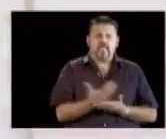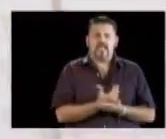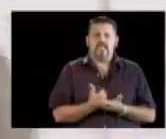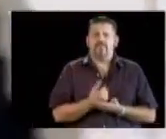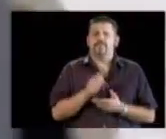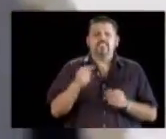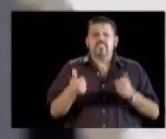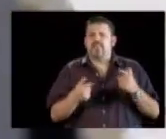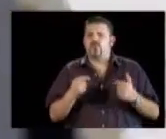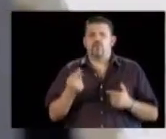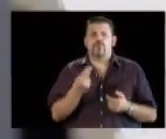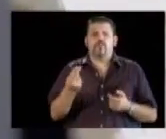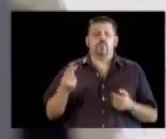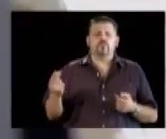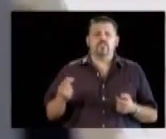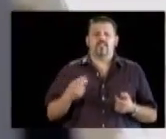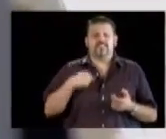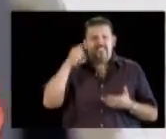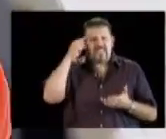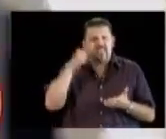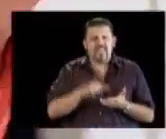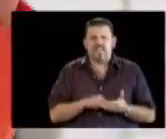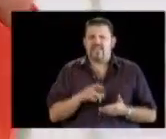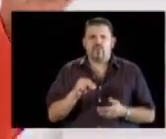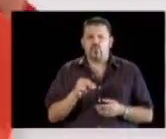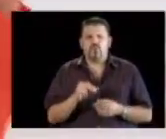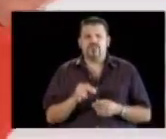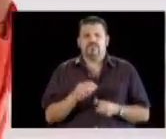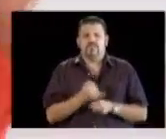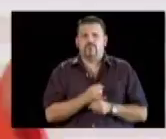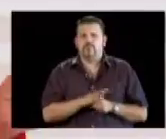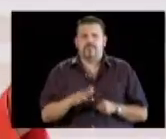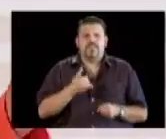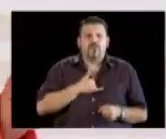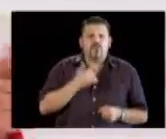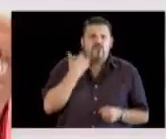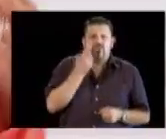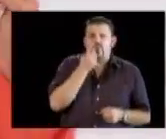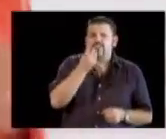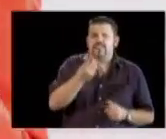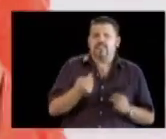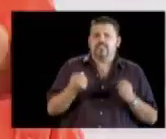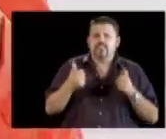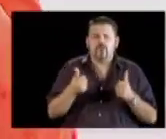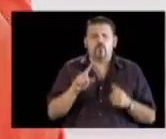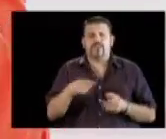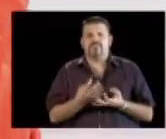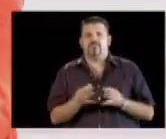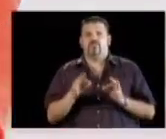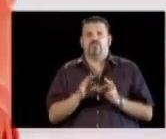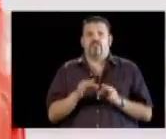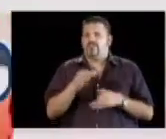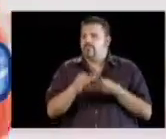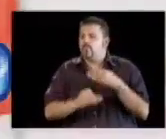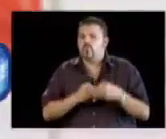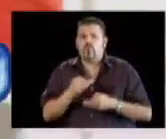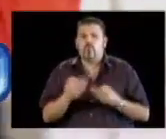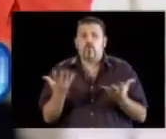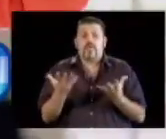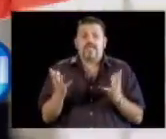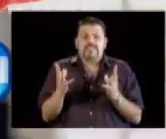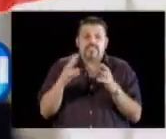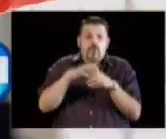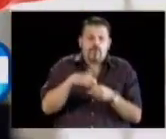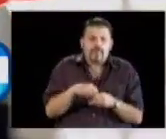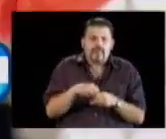Y algunos de ustedes creerán que no es posible, pero yo les quiero decir algo muy importante. Todo lo que se convierte en